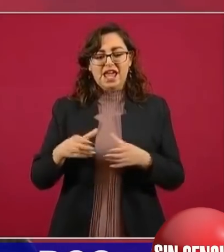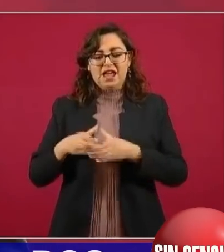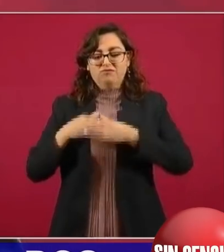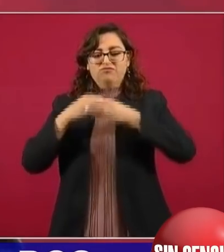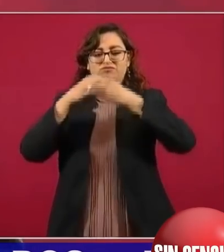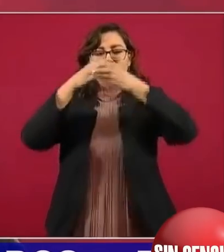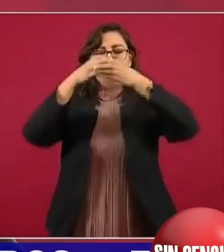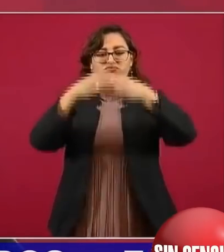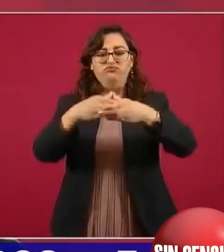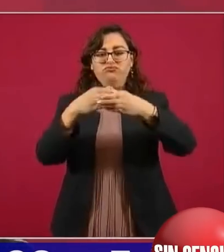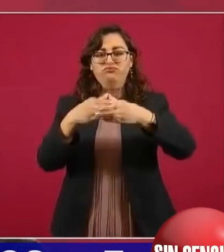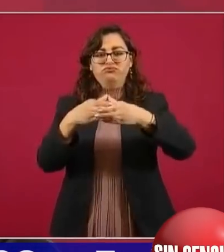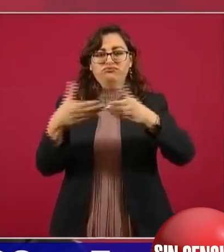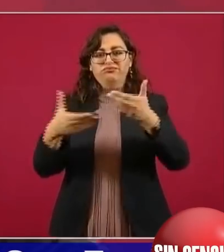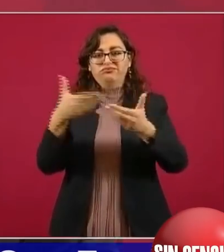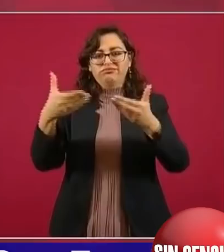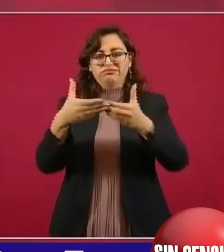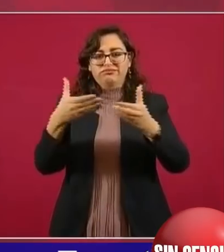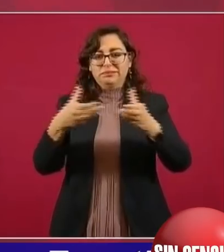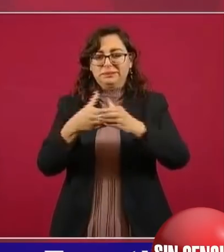Entonces ahora